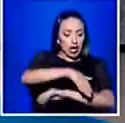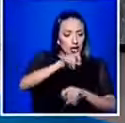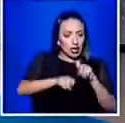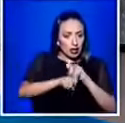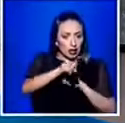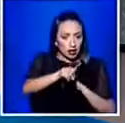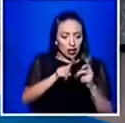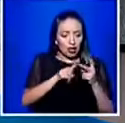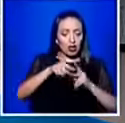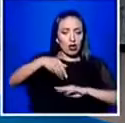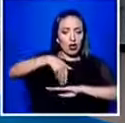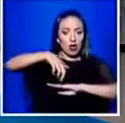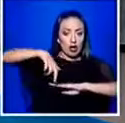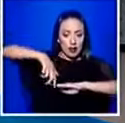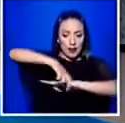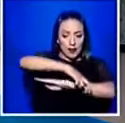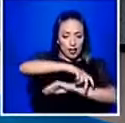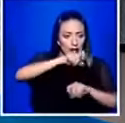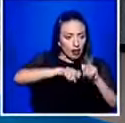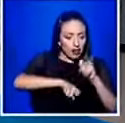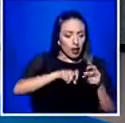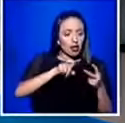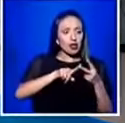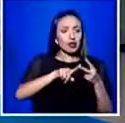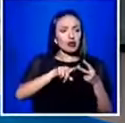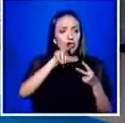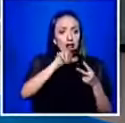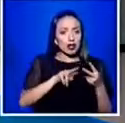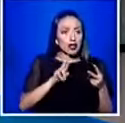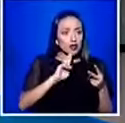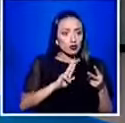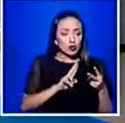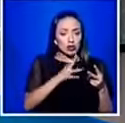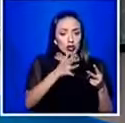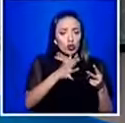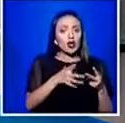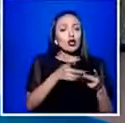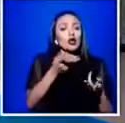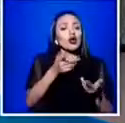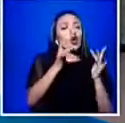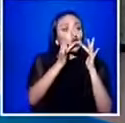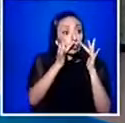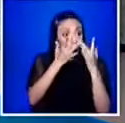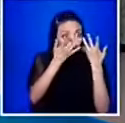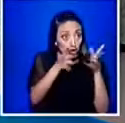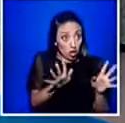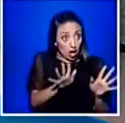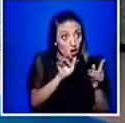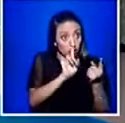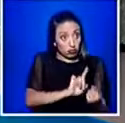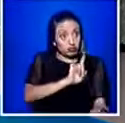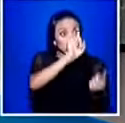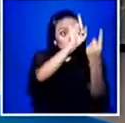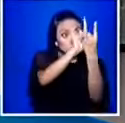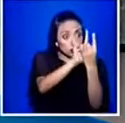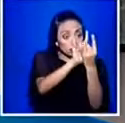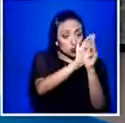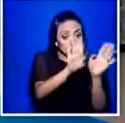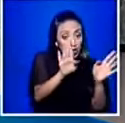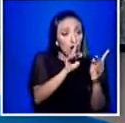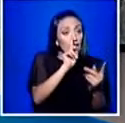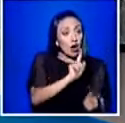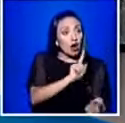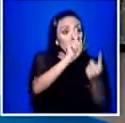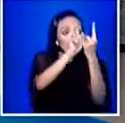la vereda también ha sufrido daños y que no reciben respuesta. ¿Qué es lo que ha pasado? ¿Ustedes se han acercado, solo han